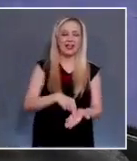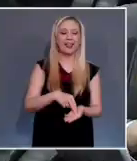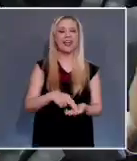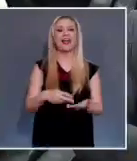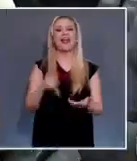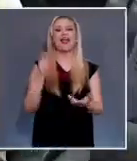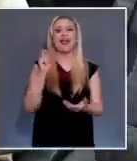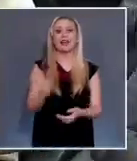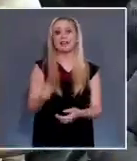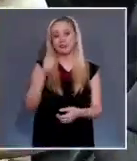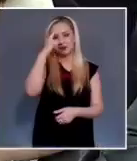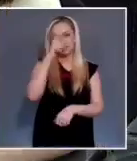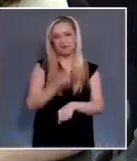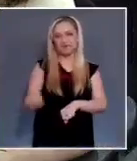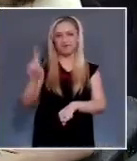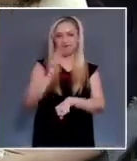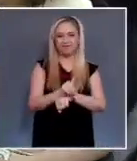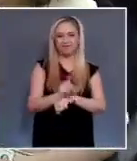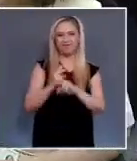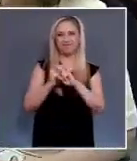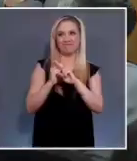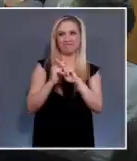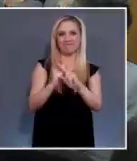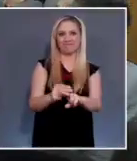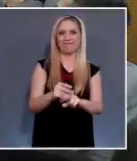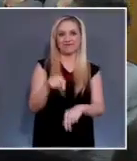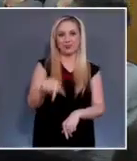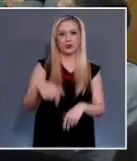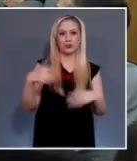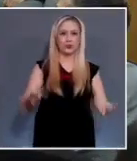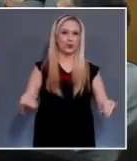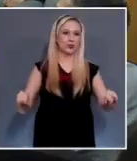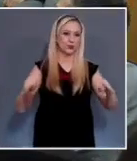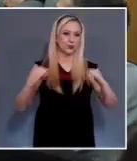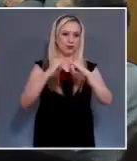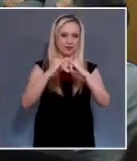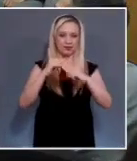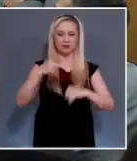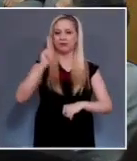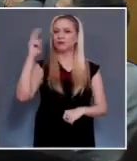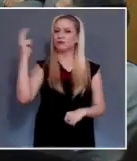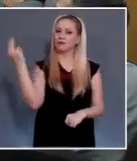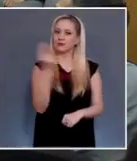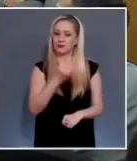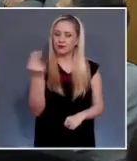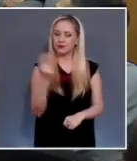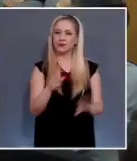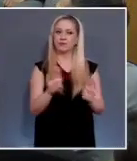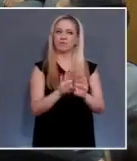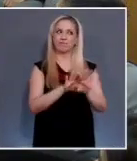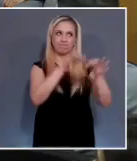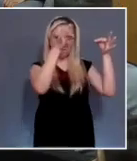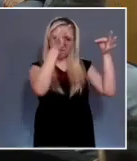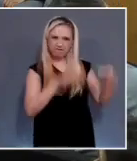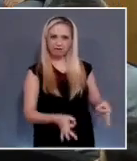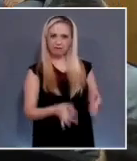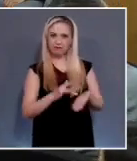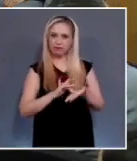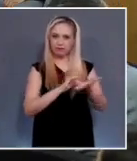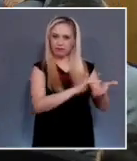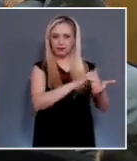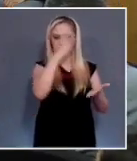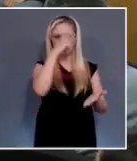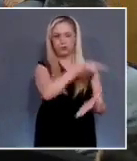Hernández, llamó a distinguir entre la legitimación que necesitan las instituciones frente a su uso para obtener